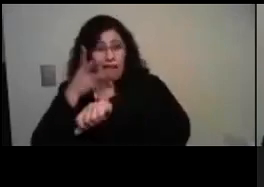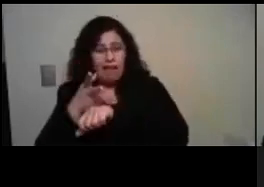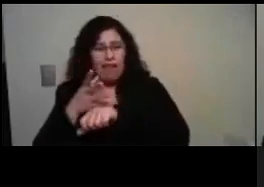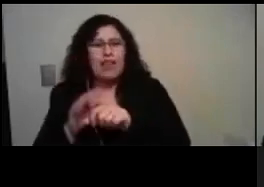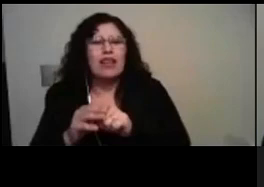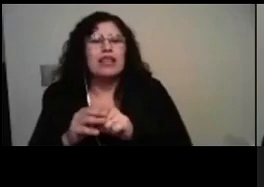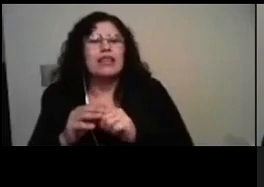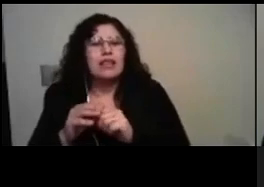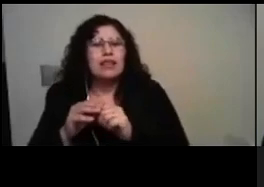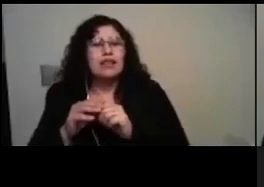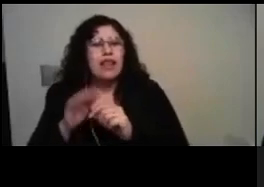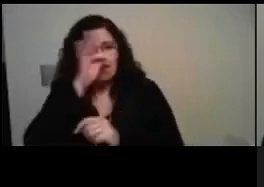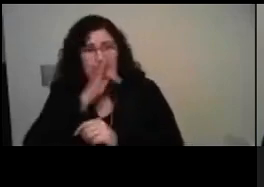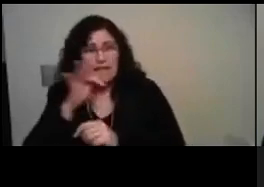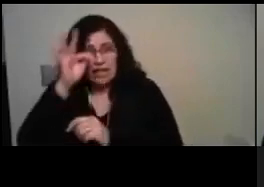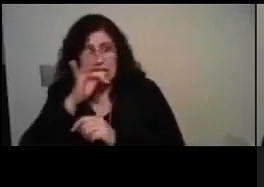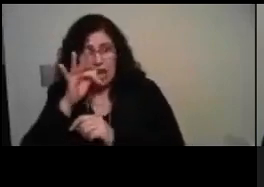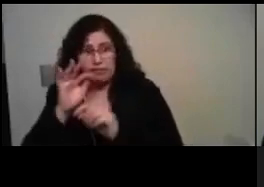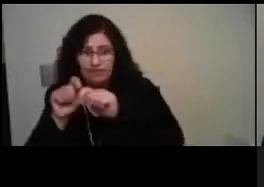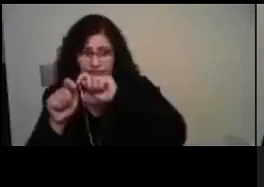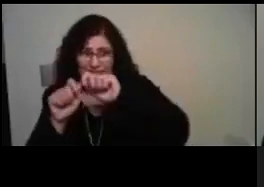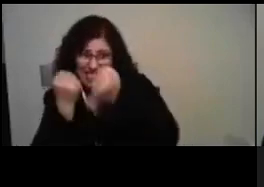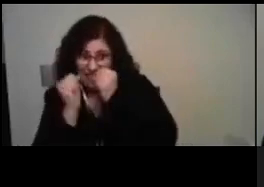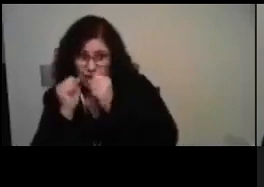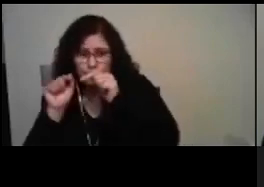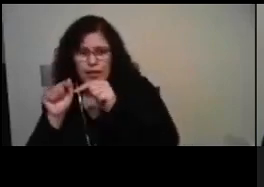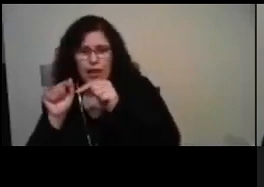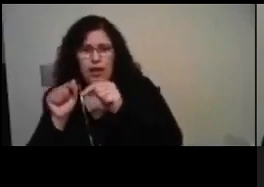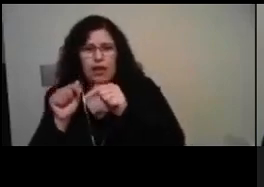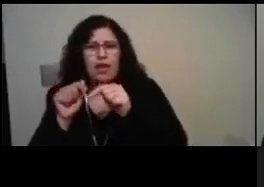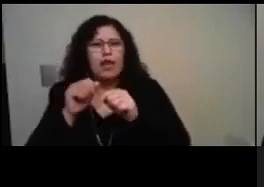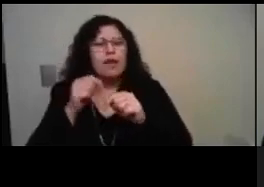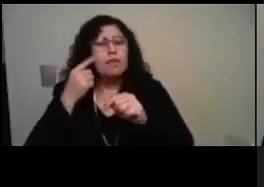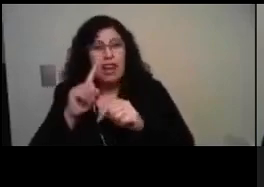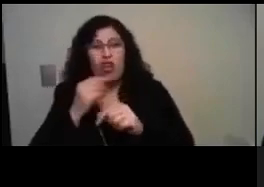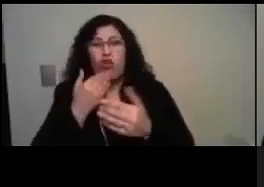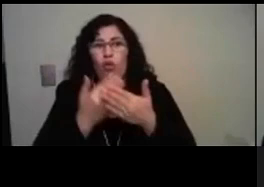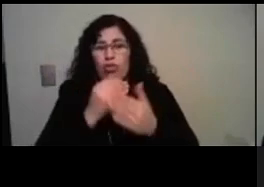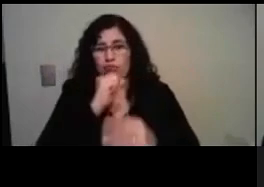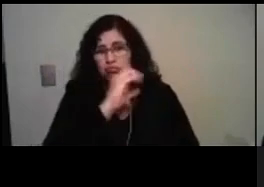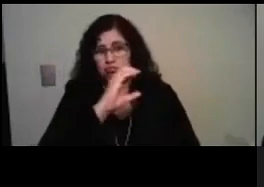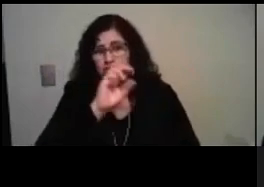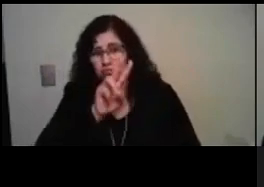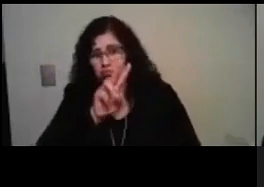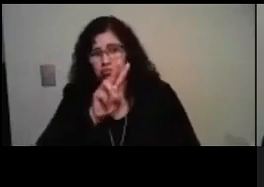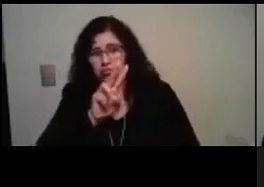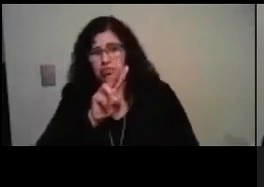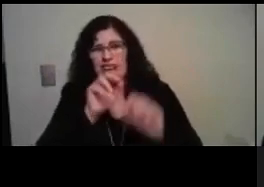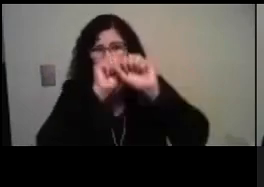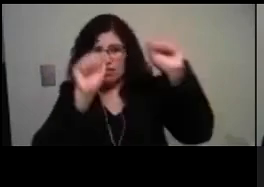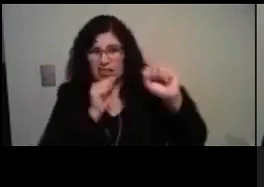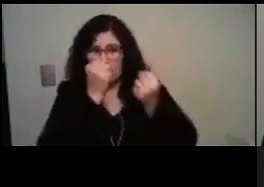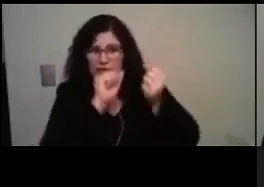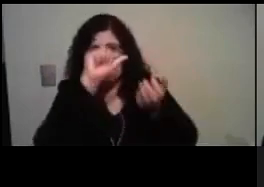facial, ya que no es central, ¿ya? Y cuando hay un accidente vascular encefálico hablamos de una lesión a nivel central, ¿ya? Con la